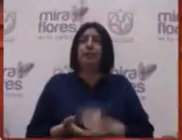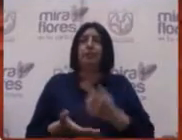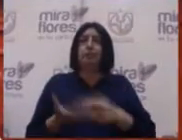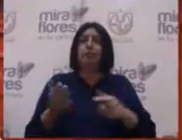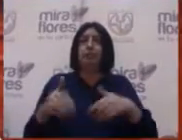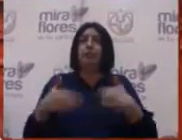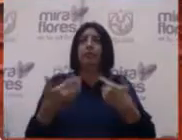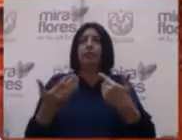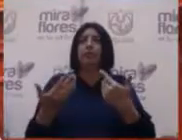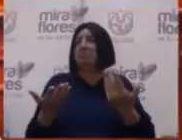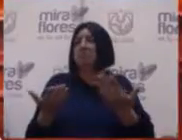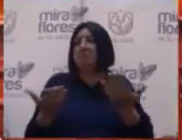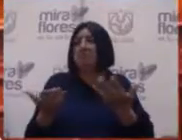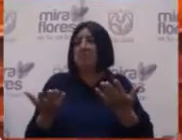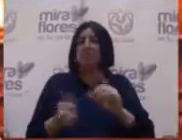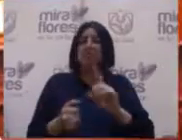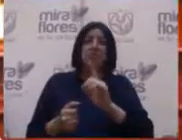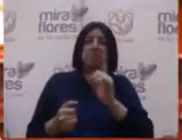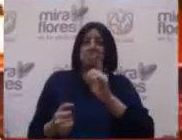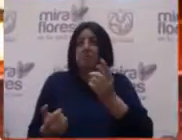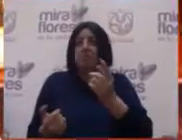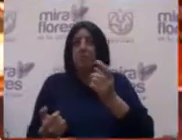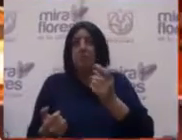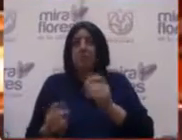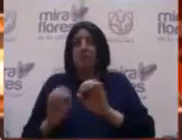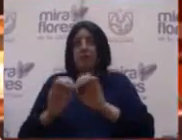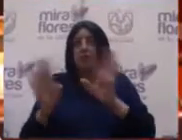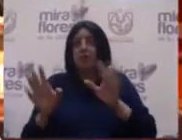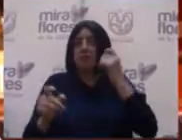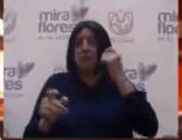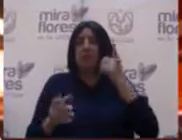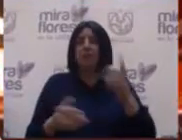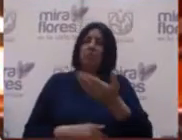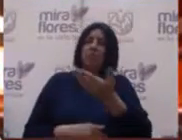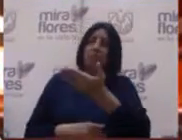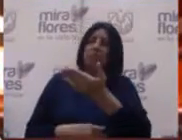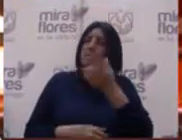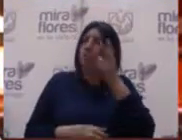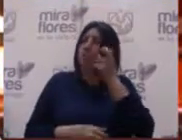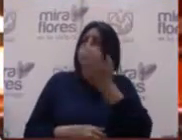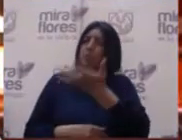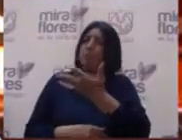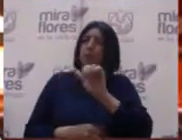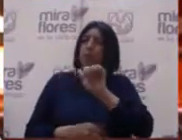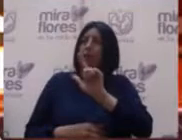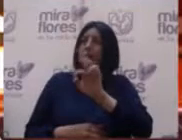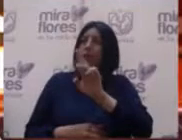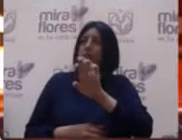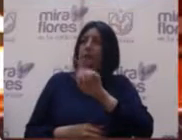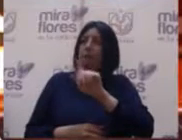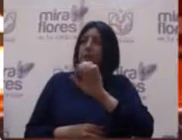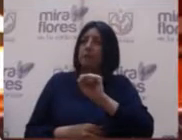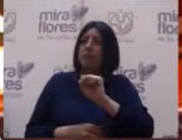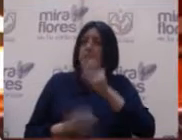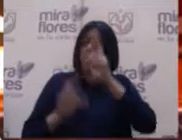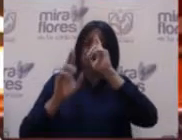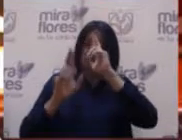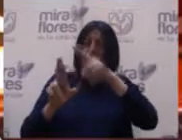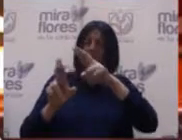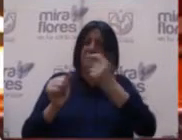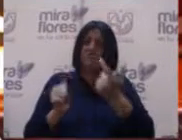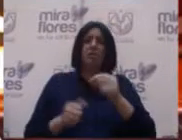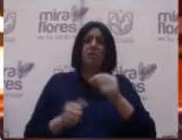de una manera inadecuada. Acabo de escuchar al señor Albertis que dice que hay que respetar a los